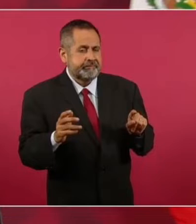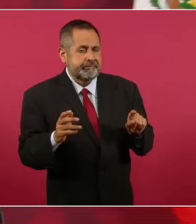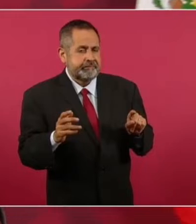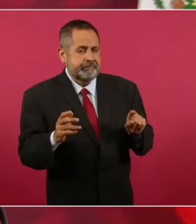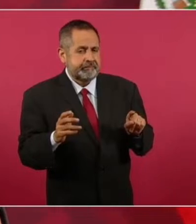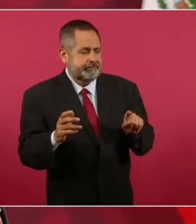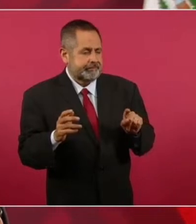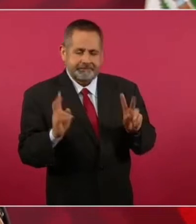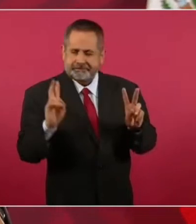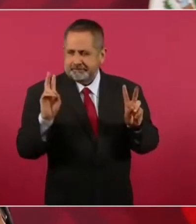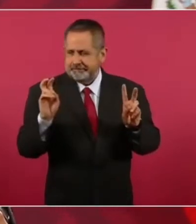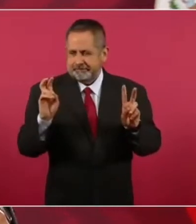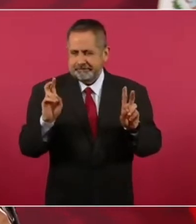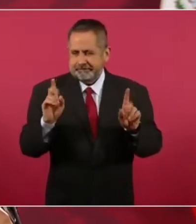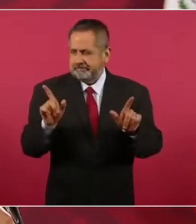arreglarlos.